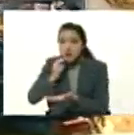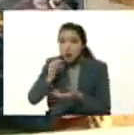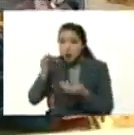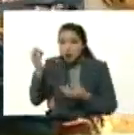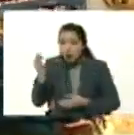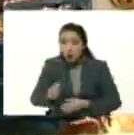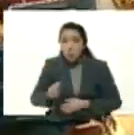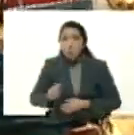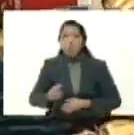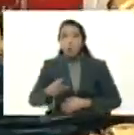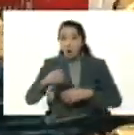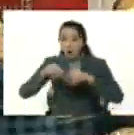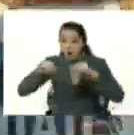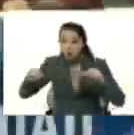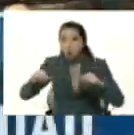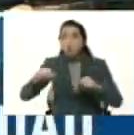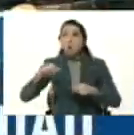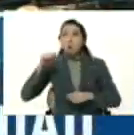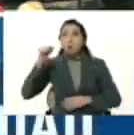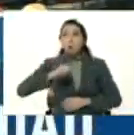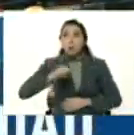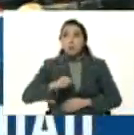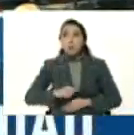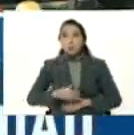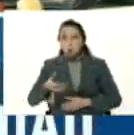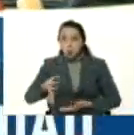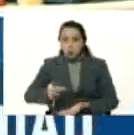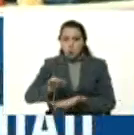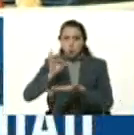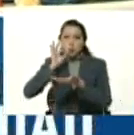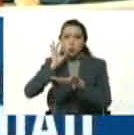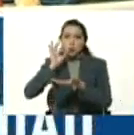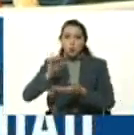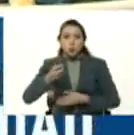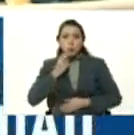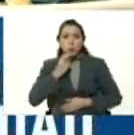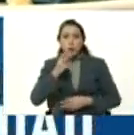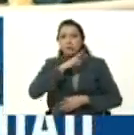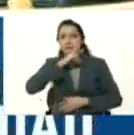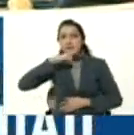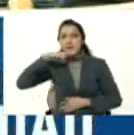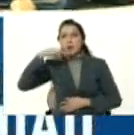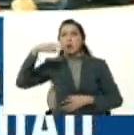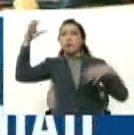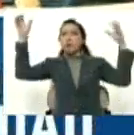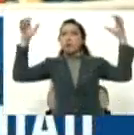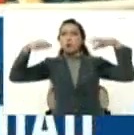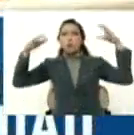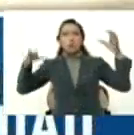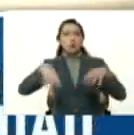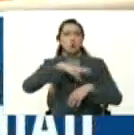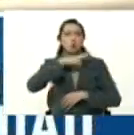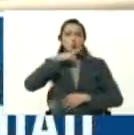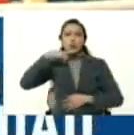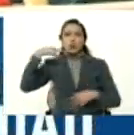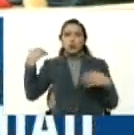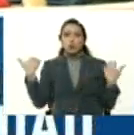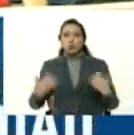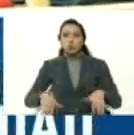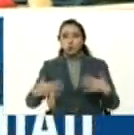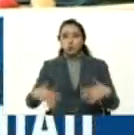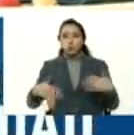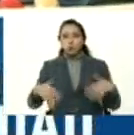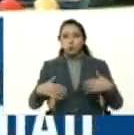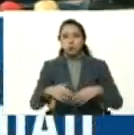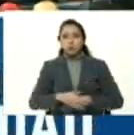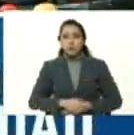En polvo. En sí. Polvo. Con esto se prepara una taza sabrosa. Sí. Cuando está lloviendo, tú sabes, es sabroso. Tomarse